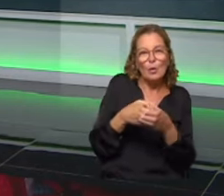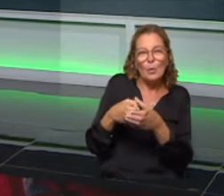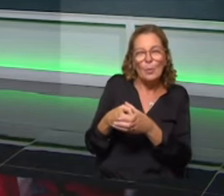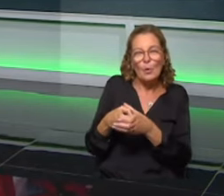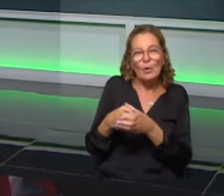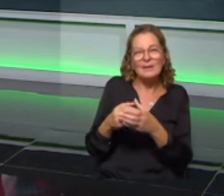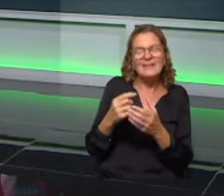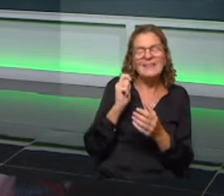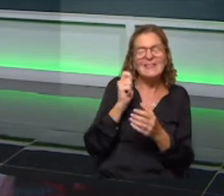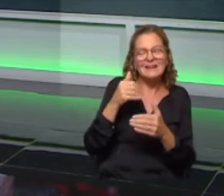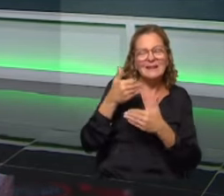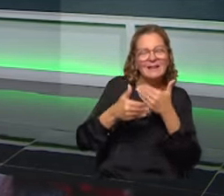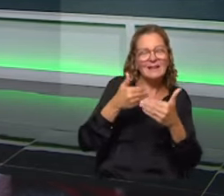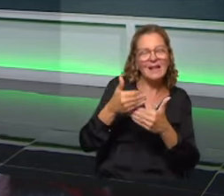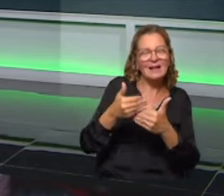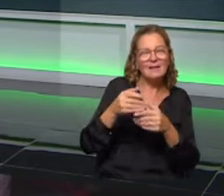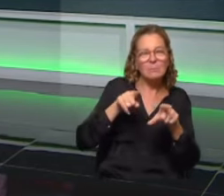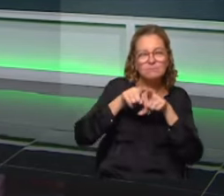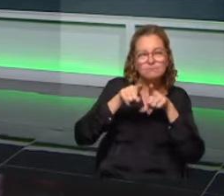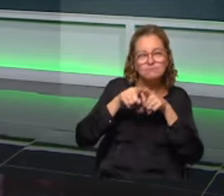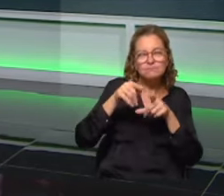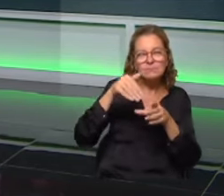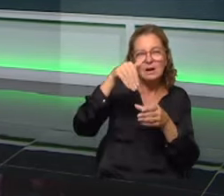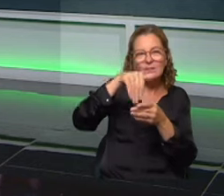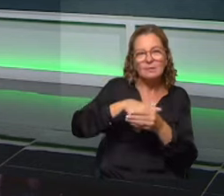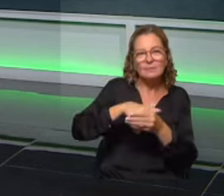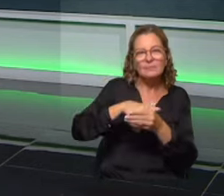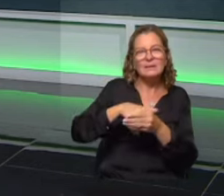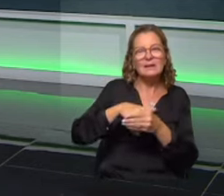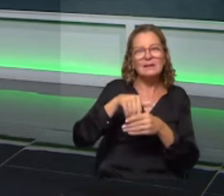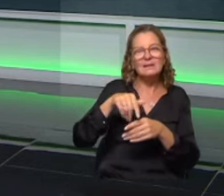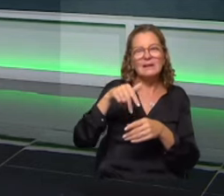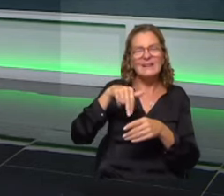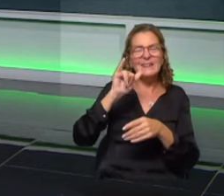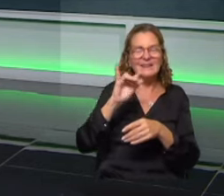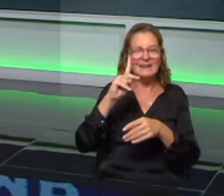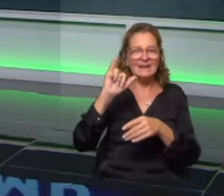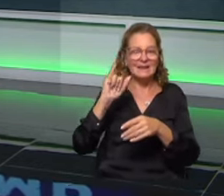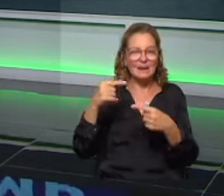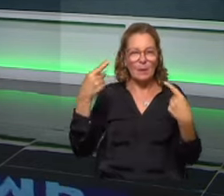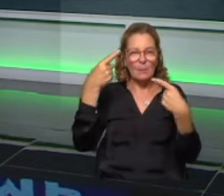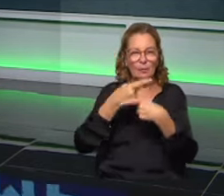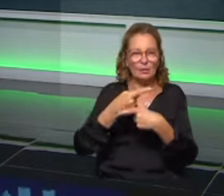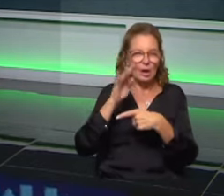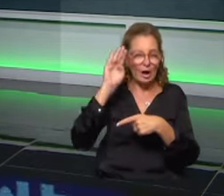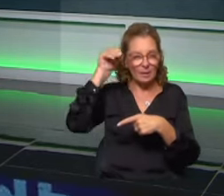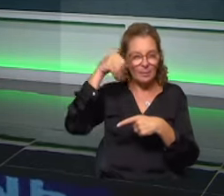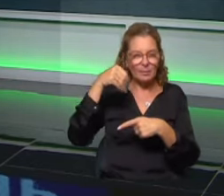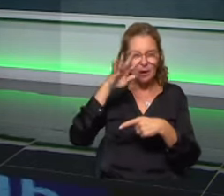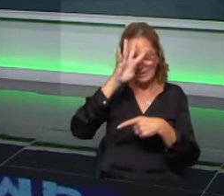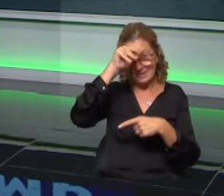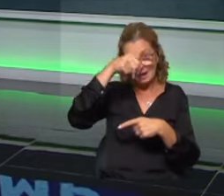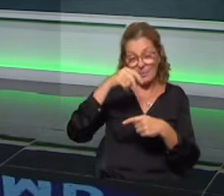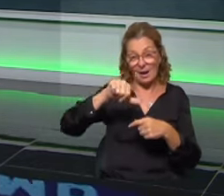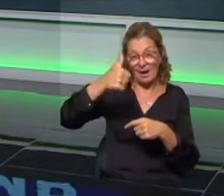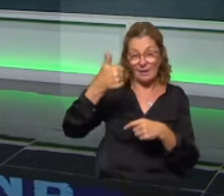que sigue adelante en esta carrera electoral. A pesar de que Nikki Haley, la opositora dentro del Partido Republicano de Donald Trump,